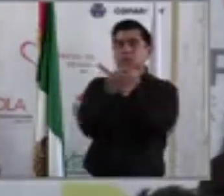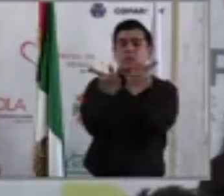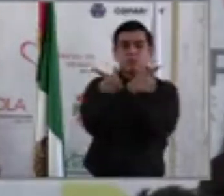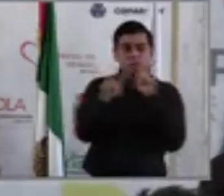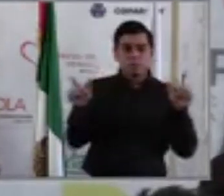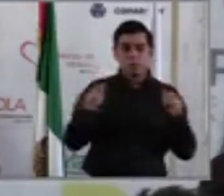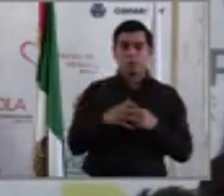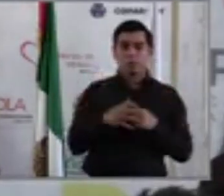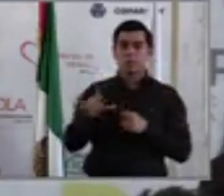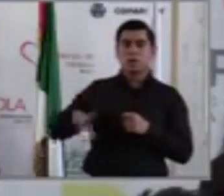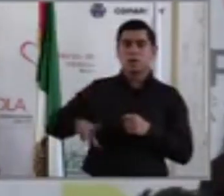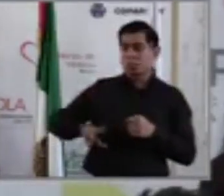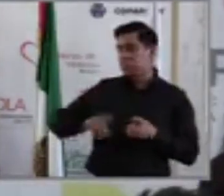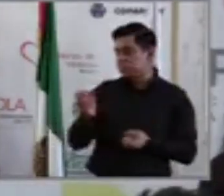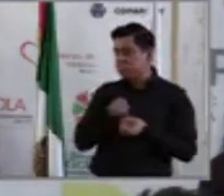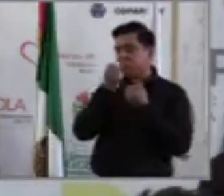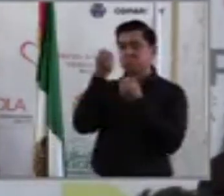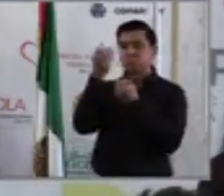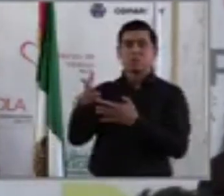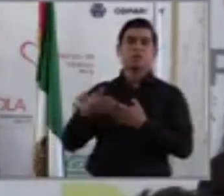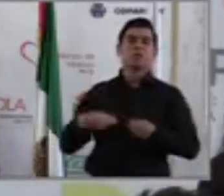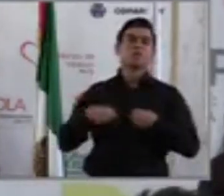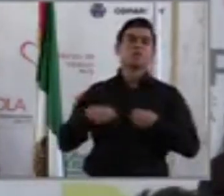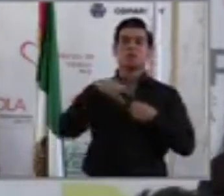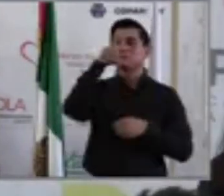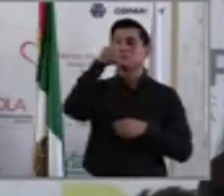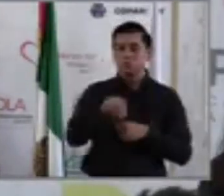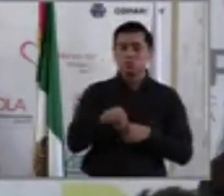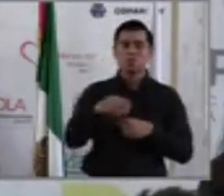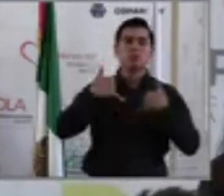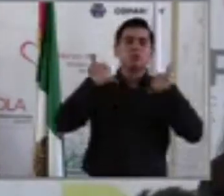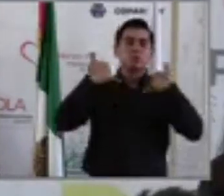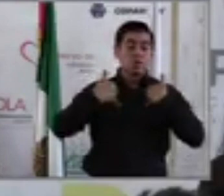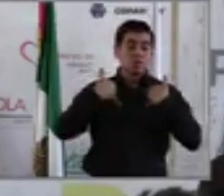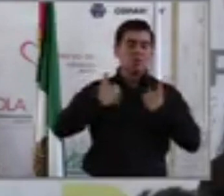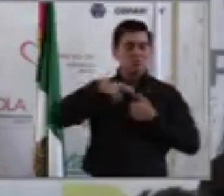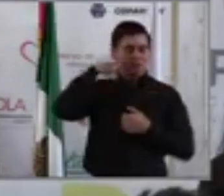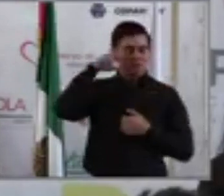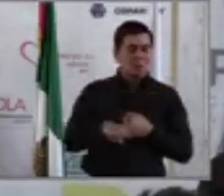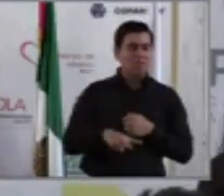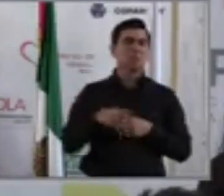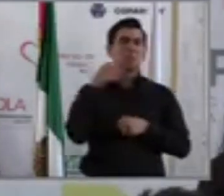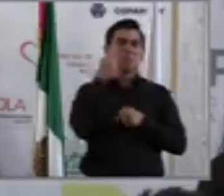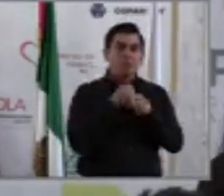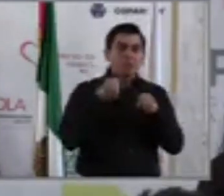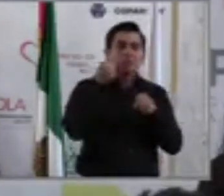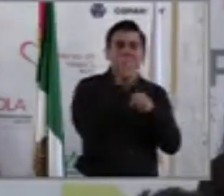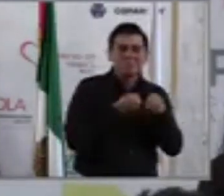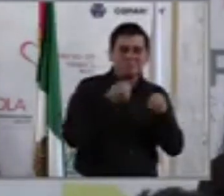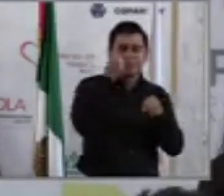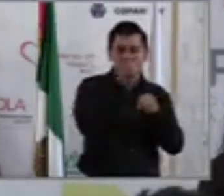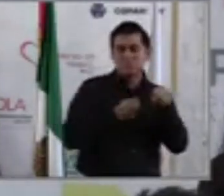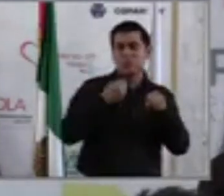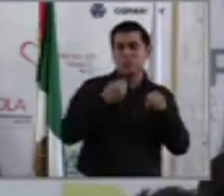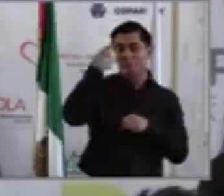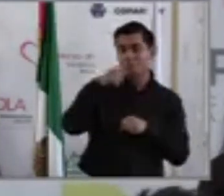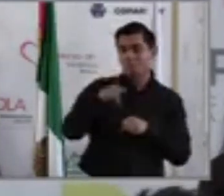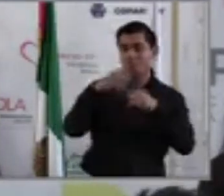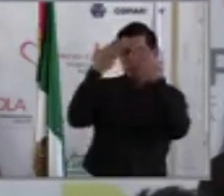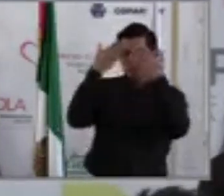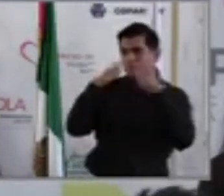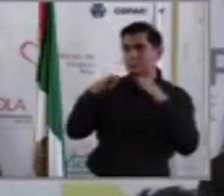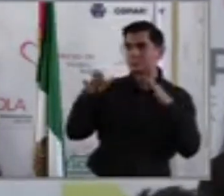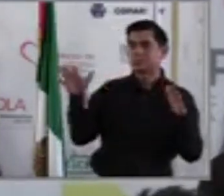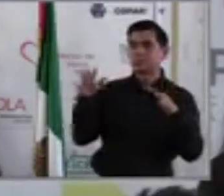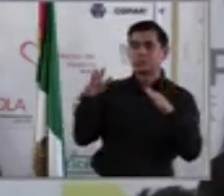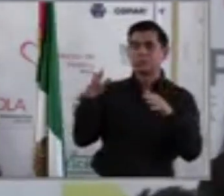la vida. No, los jóvenes luchan y se abren caminos. Y por supuesto, como Samuel, que hace rato me